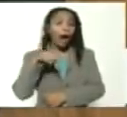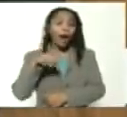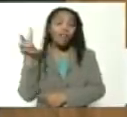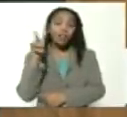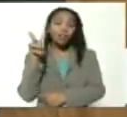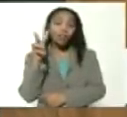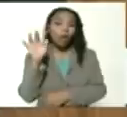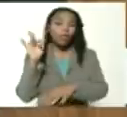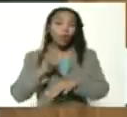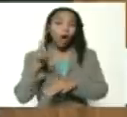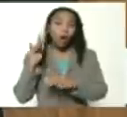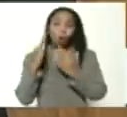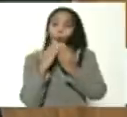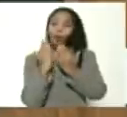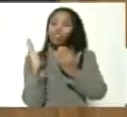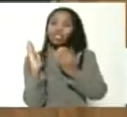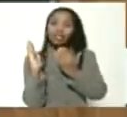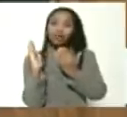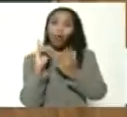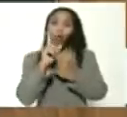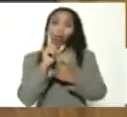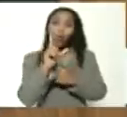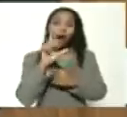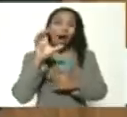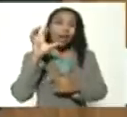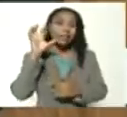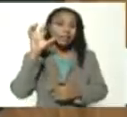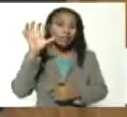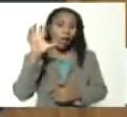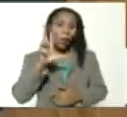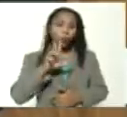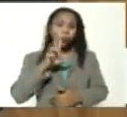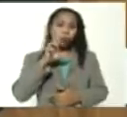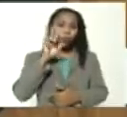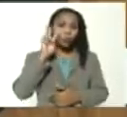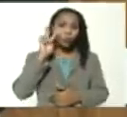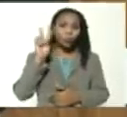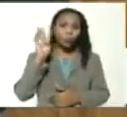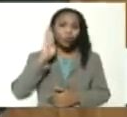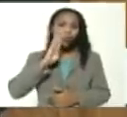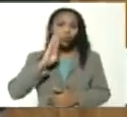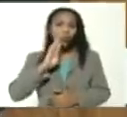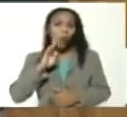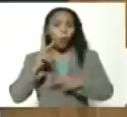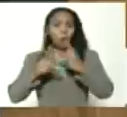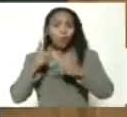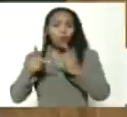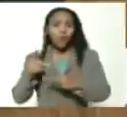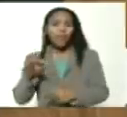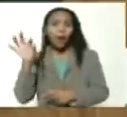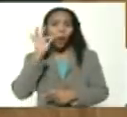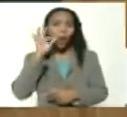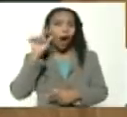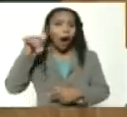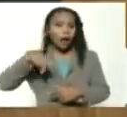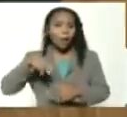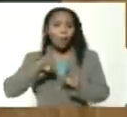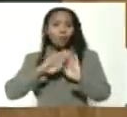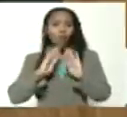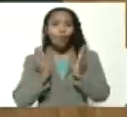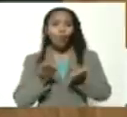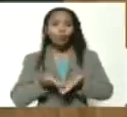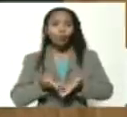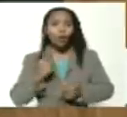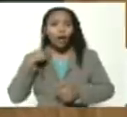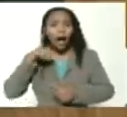tocado como vecino un narcoestado, el principal productor de cocaína en el mundo, que además se ha constituido en